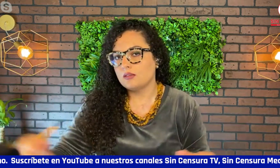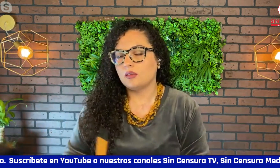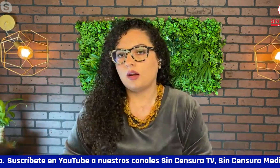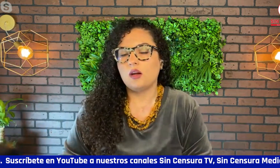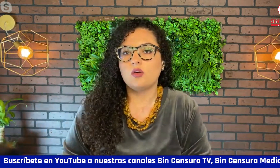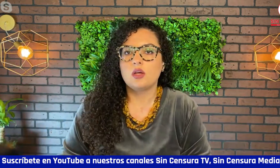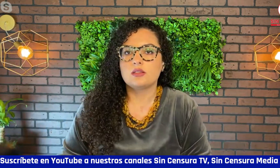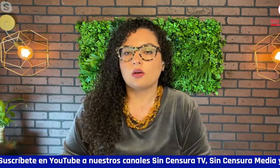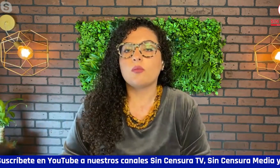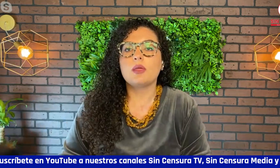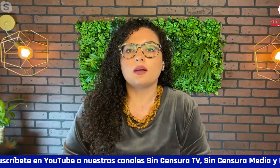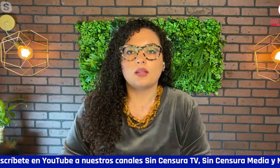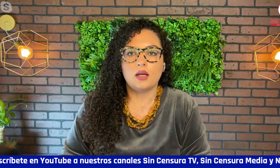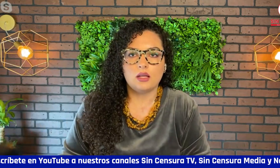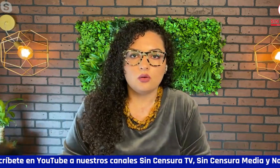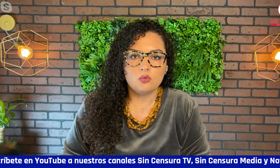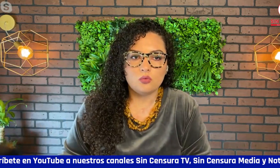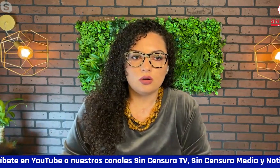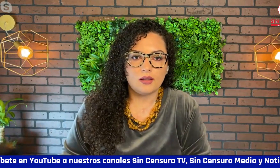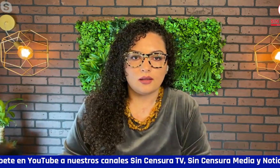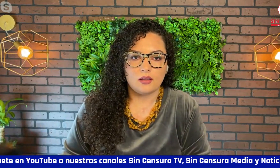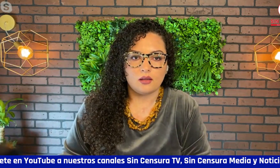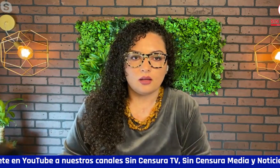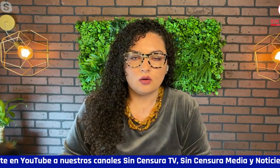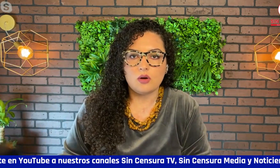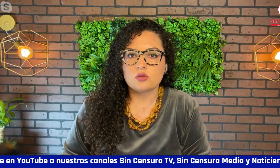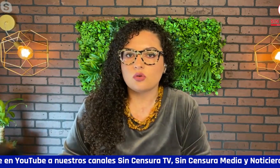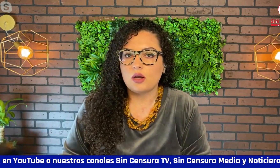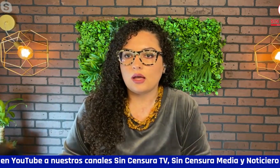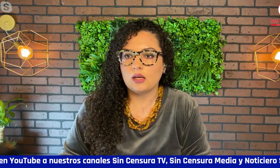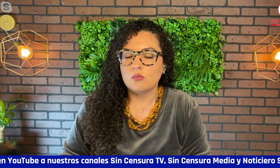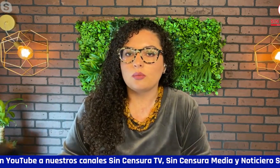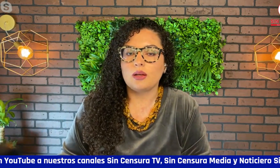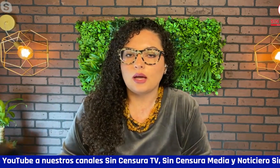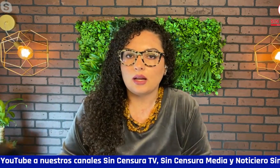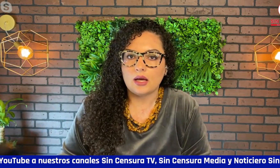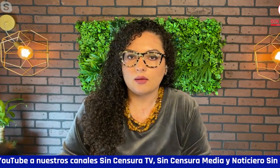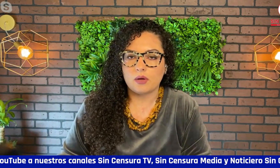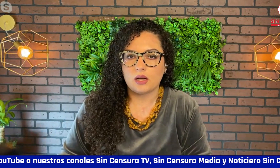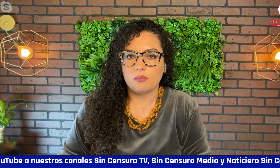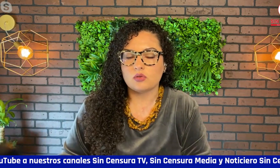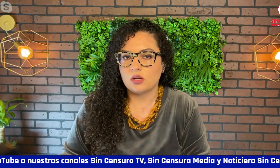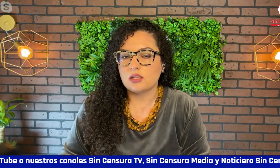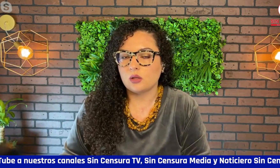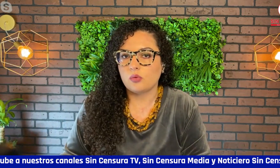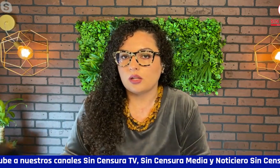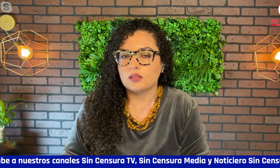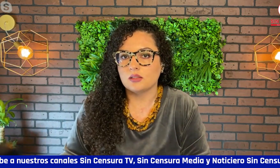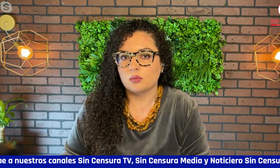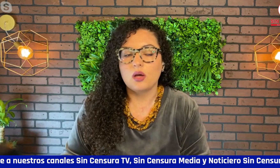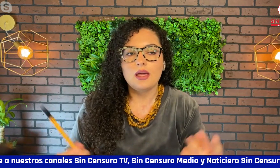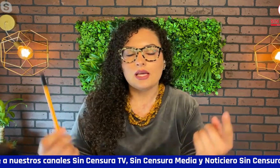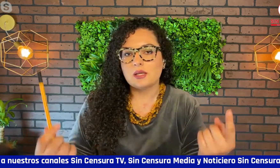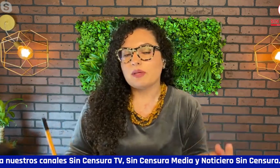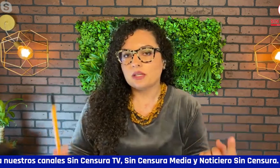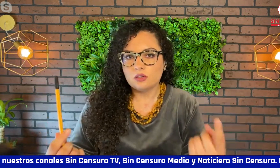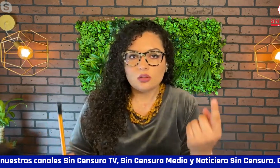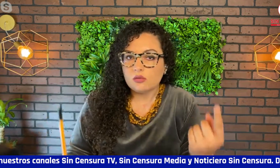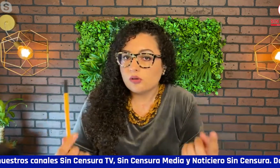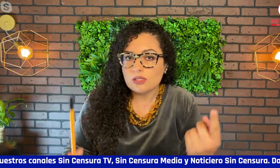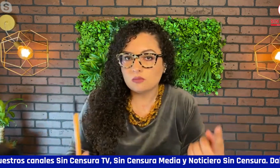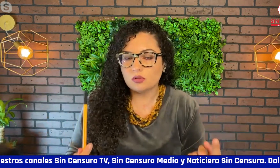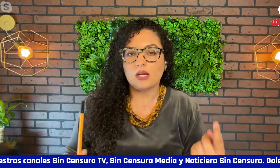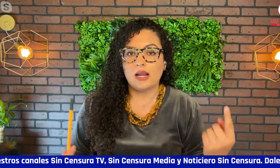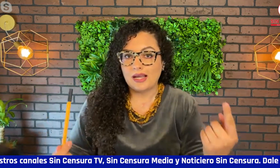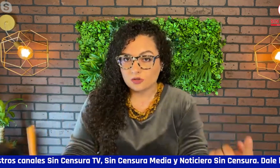de este terreno, se convierta en una zona inmobiliaria para personas de alto poder adquisitivo. Está pasando